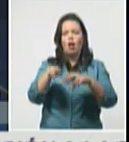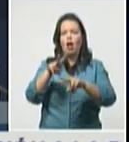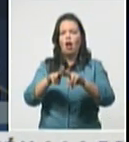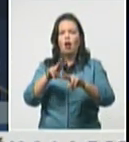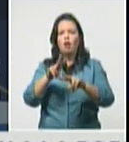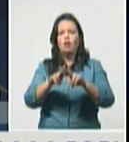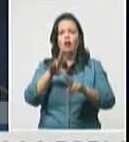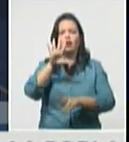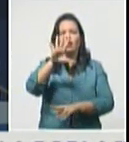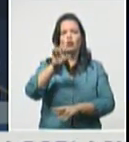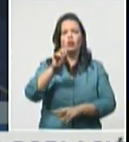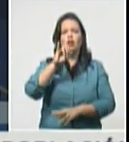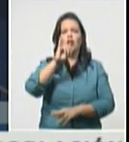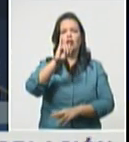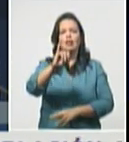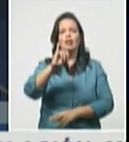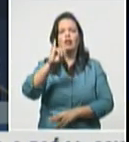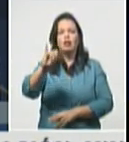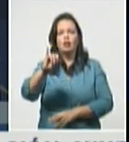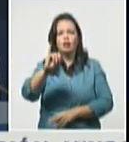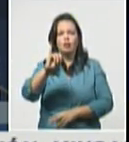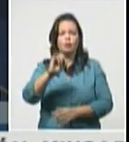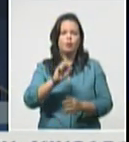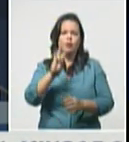563, el del Hospital Hermanos Amejeira